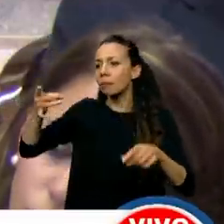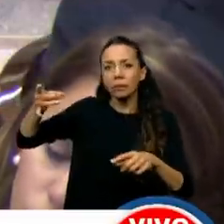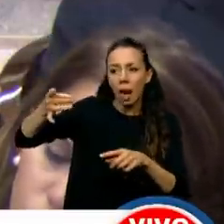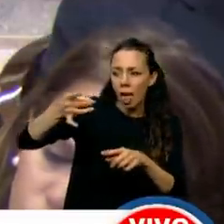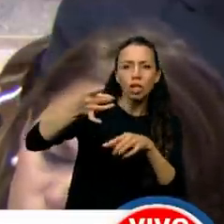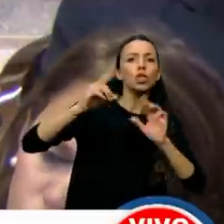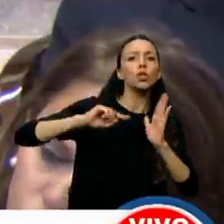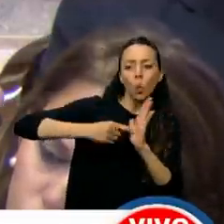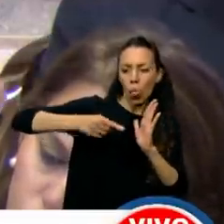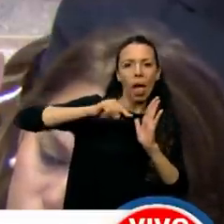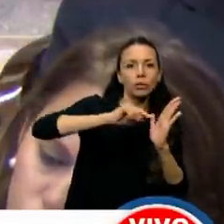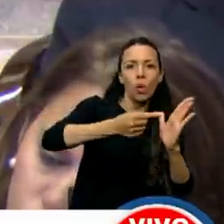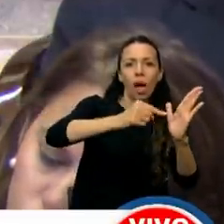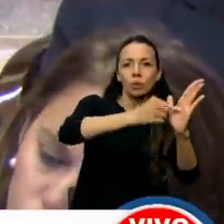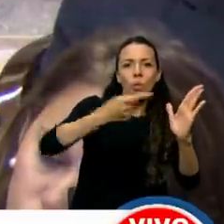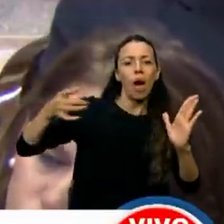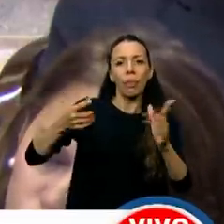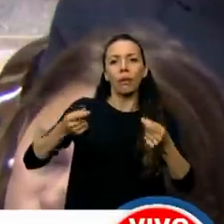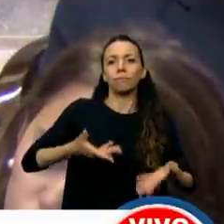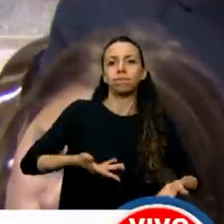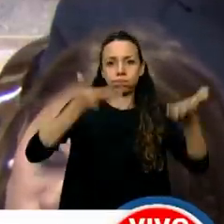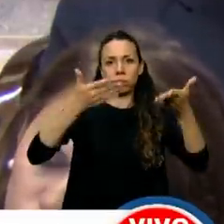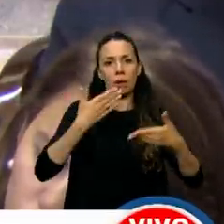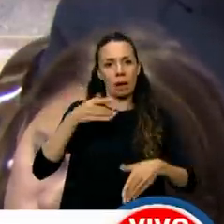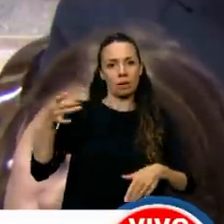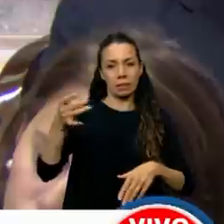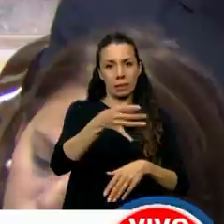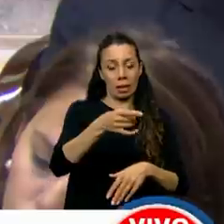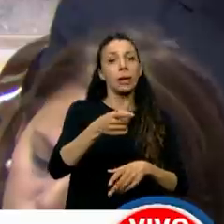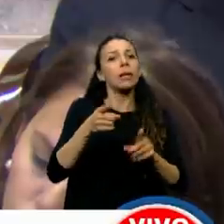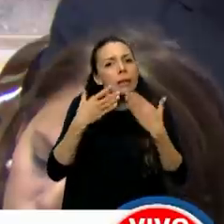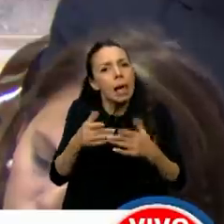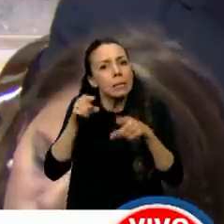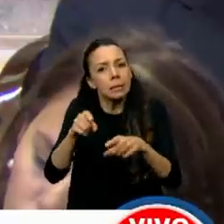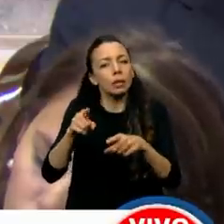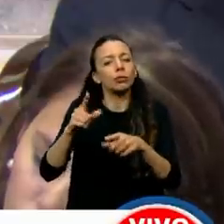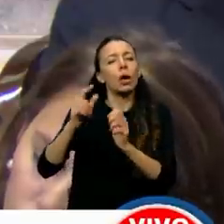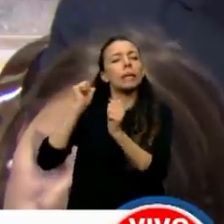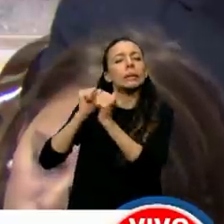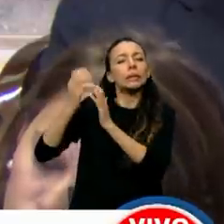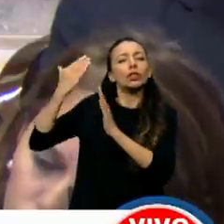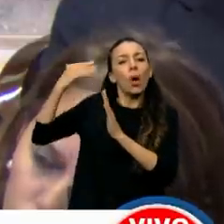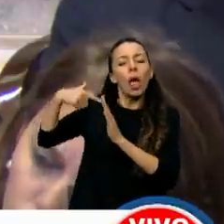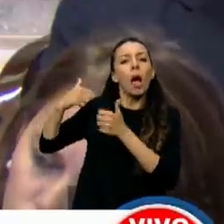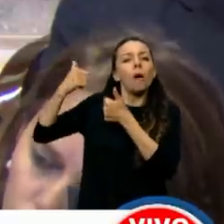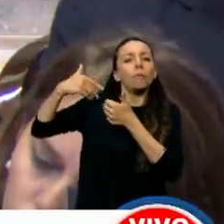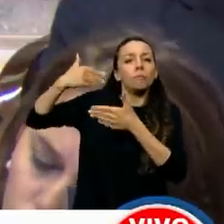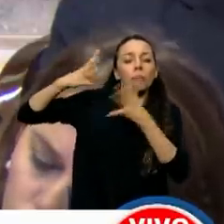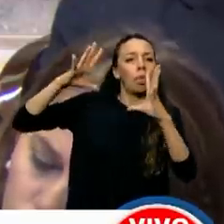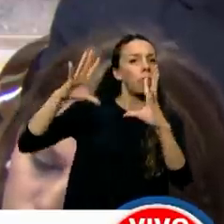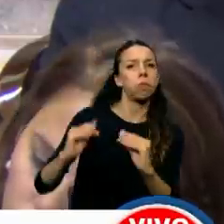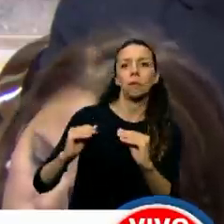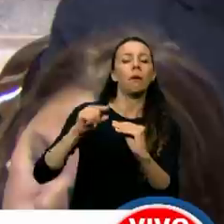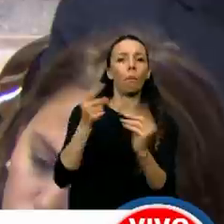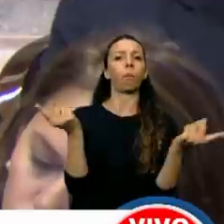además también sabemos que la que contempla la reparación histórica porque devuelve a nuestra provincia los pilares fundamentales de su